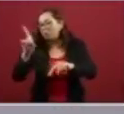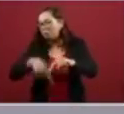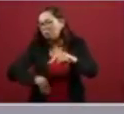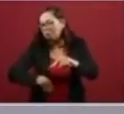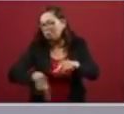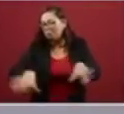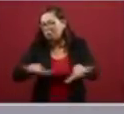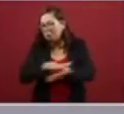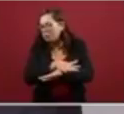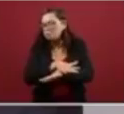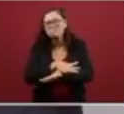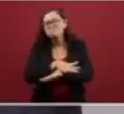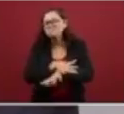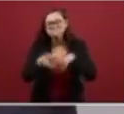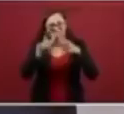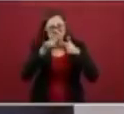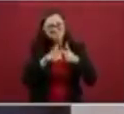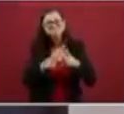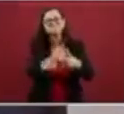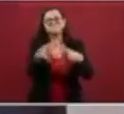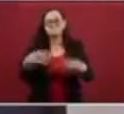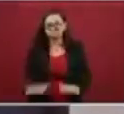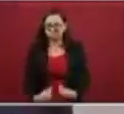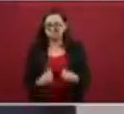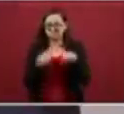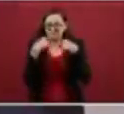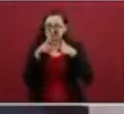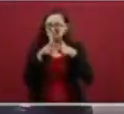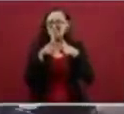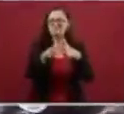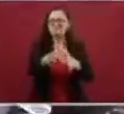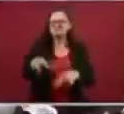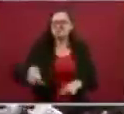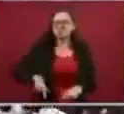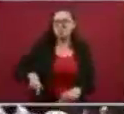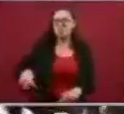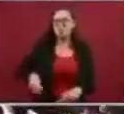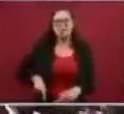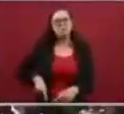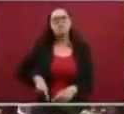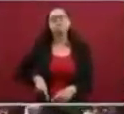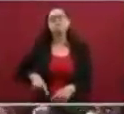de vida y en forma de gobierno.